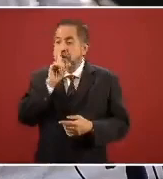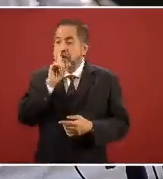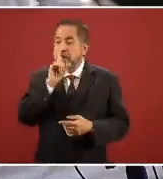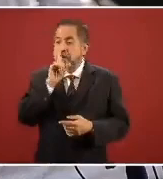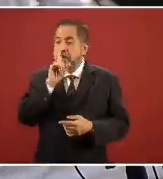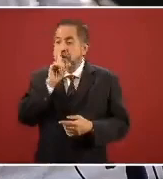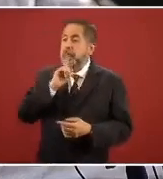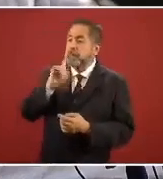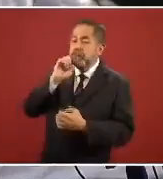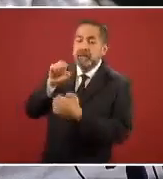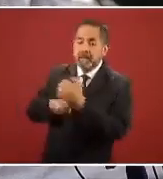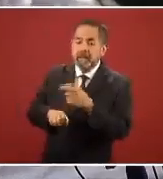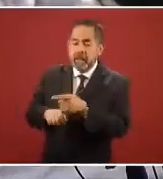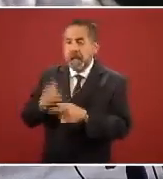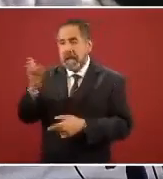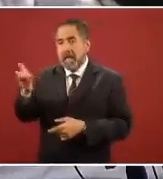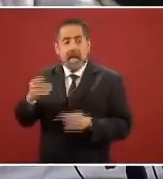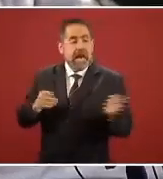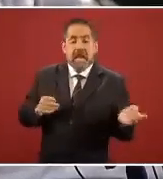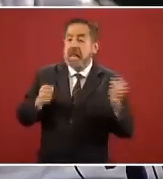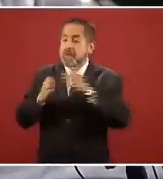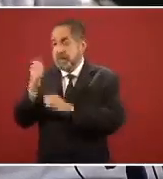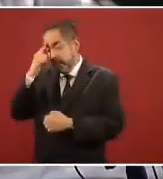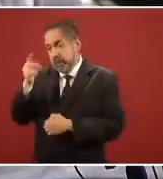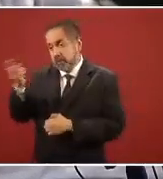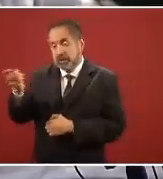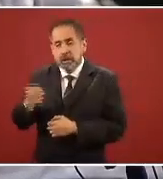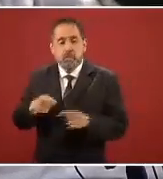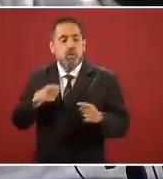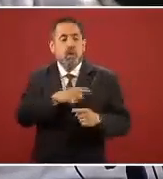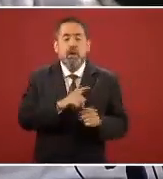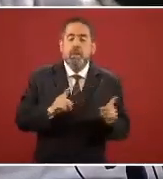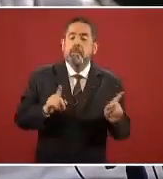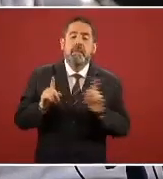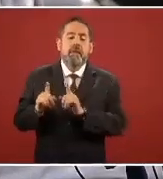some companies. General que está aquí presente, enviando